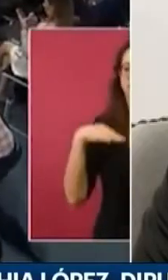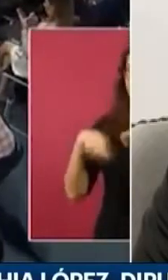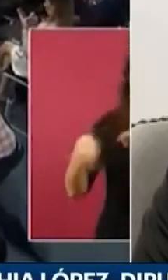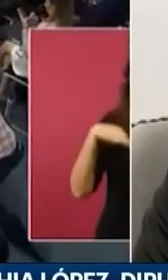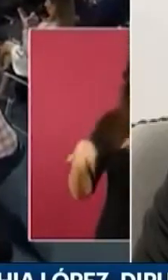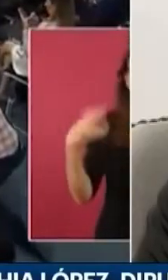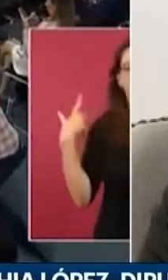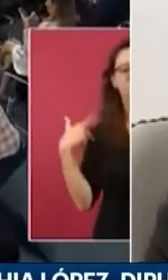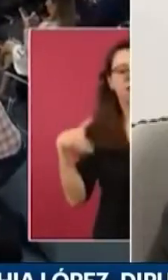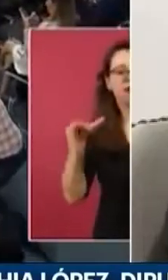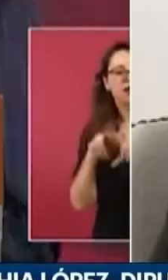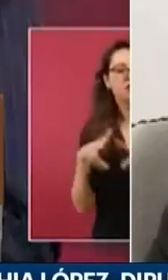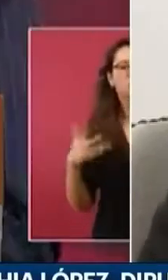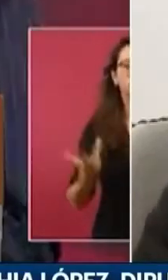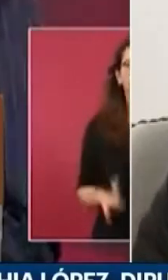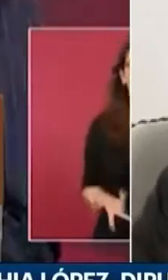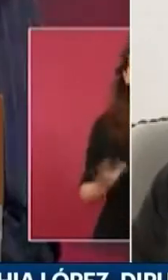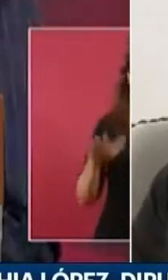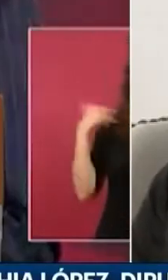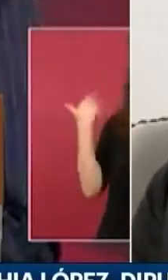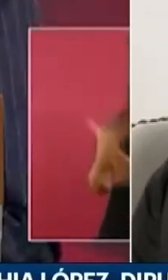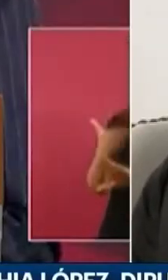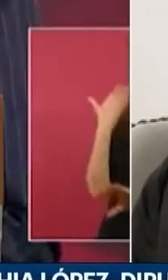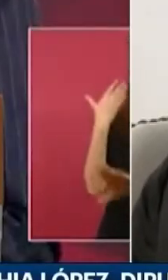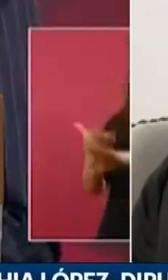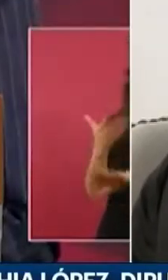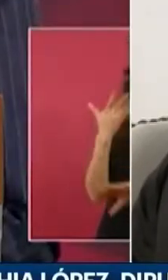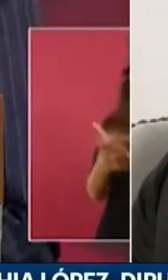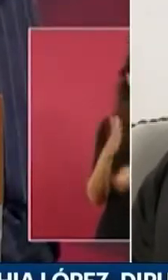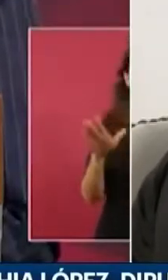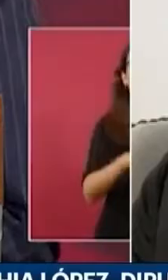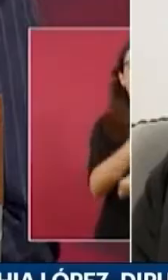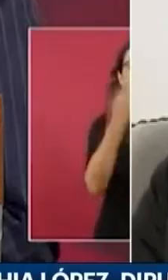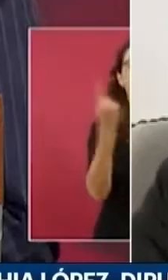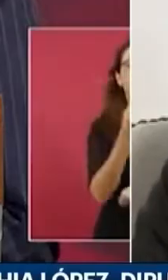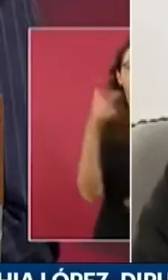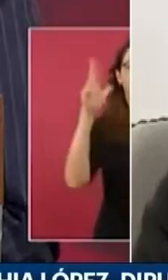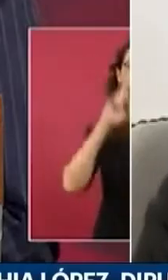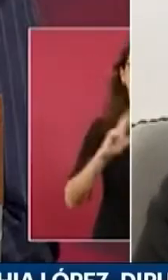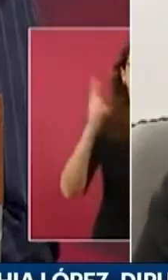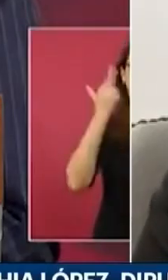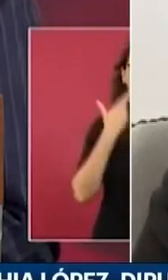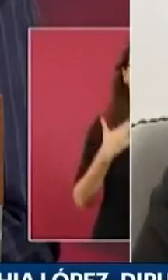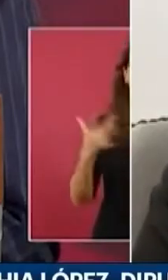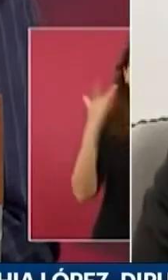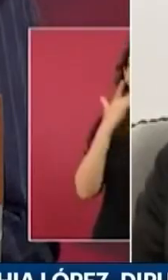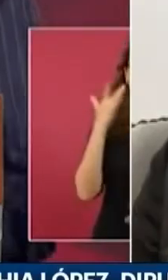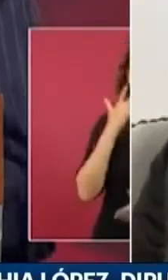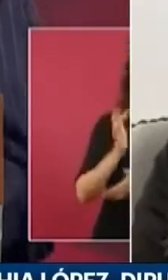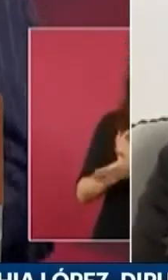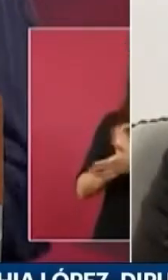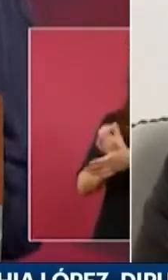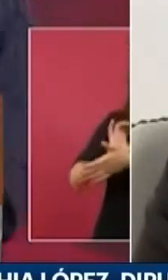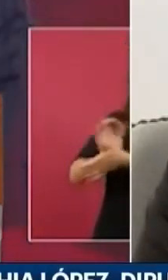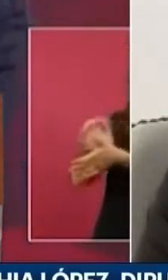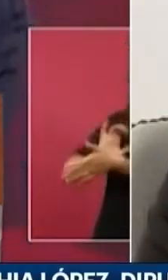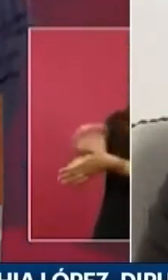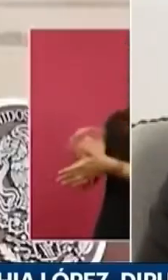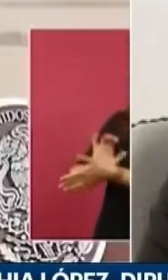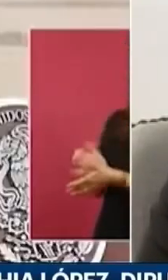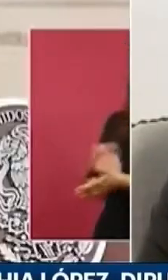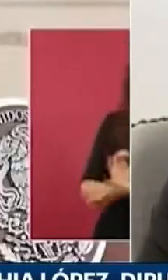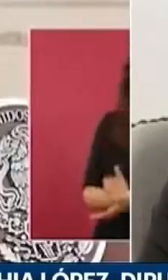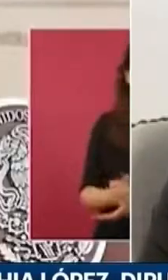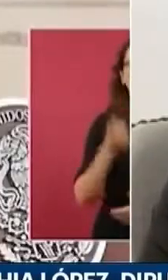presidente mexicano que la realidad fue otra dentro de la política interna peruana? A ver, nosotros,